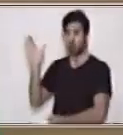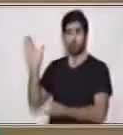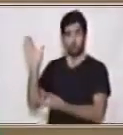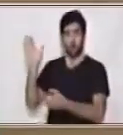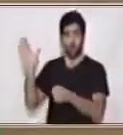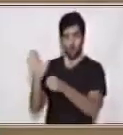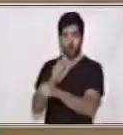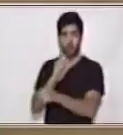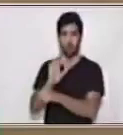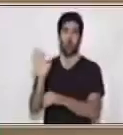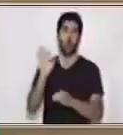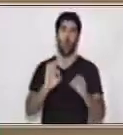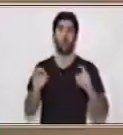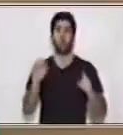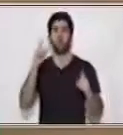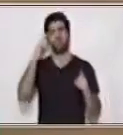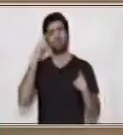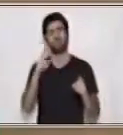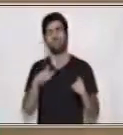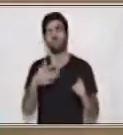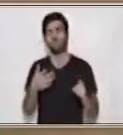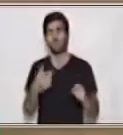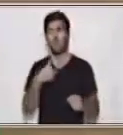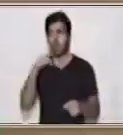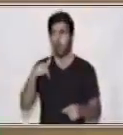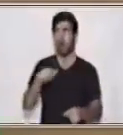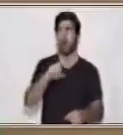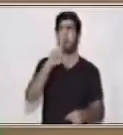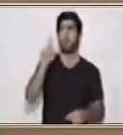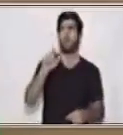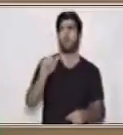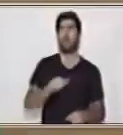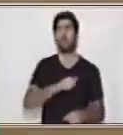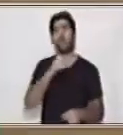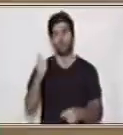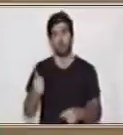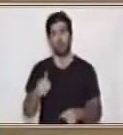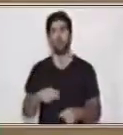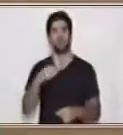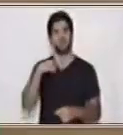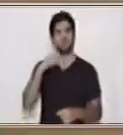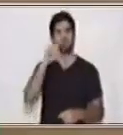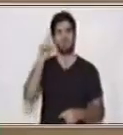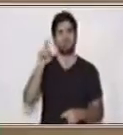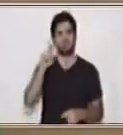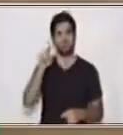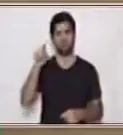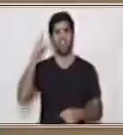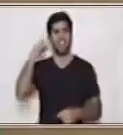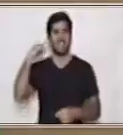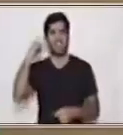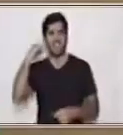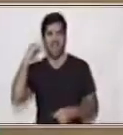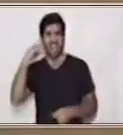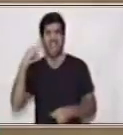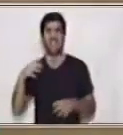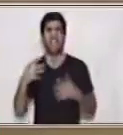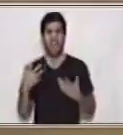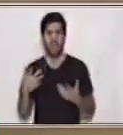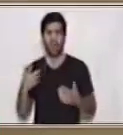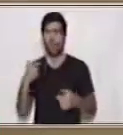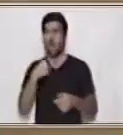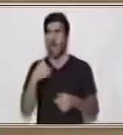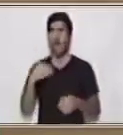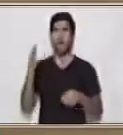Pero ahora también quiero hacerte otras preguntas. ¿Por qué crees tú que el negro, el color negro,